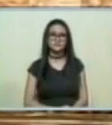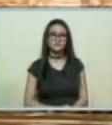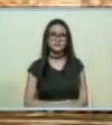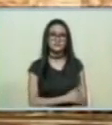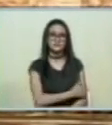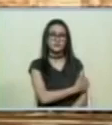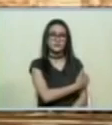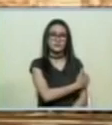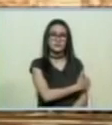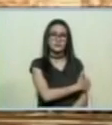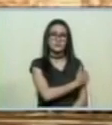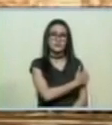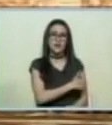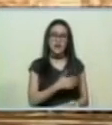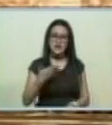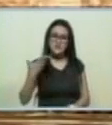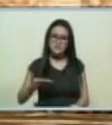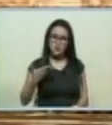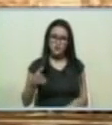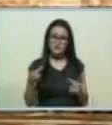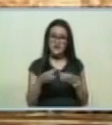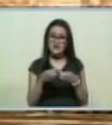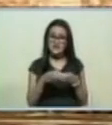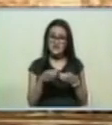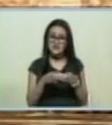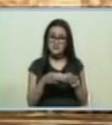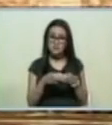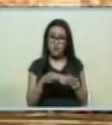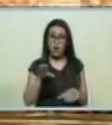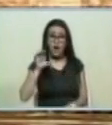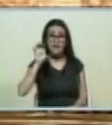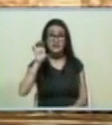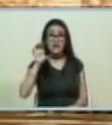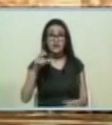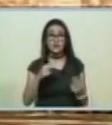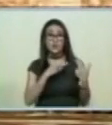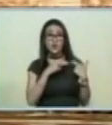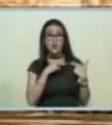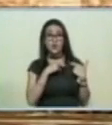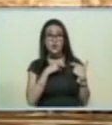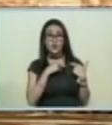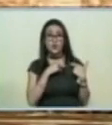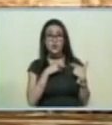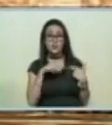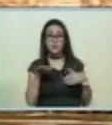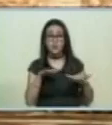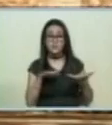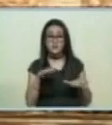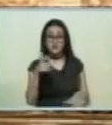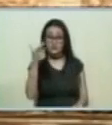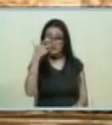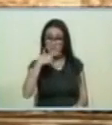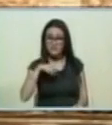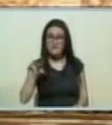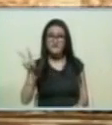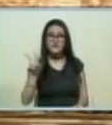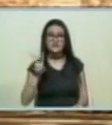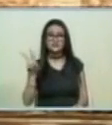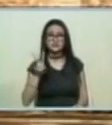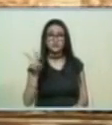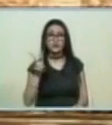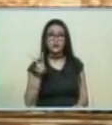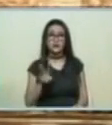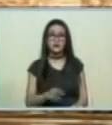es muy importante que el equipo, el Estado Mayor del Movimiento Somos Venezuela,